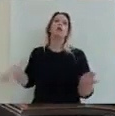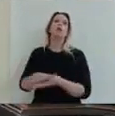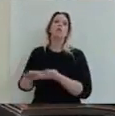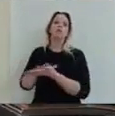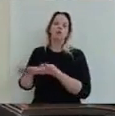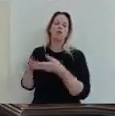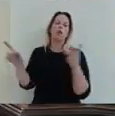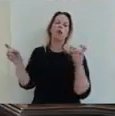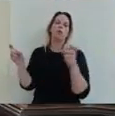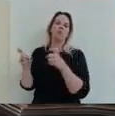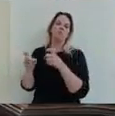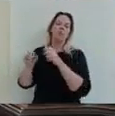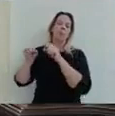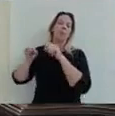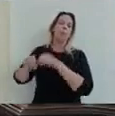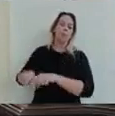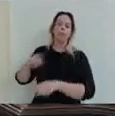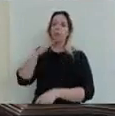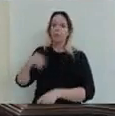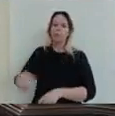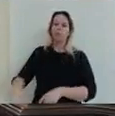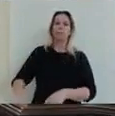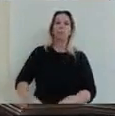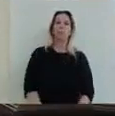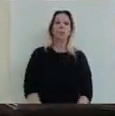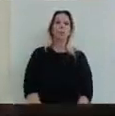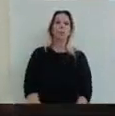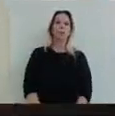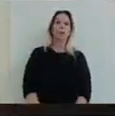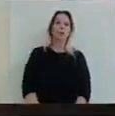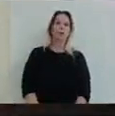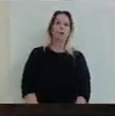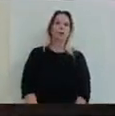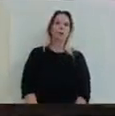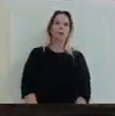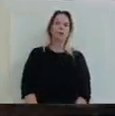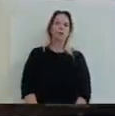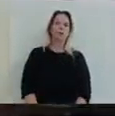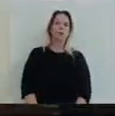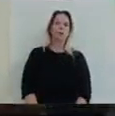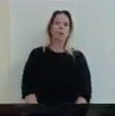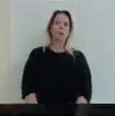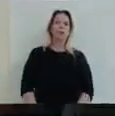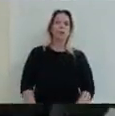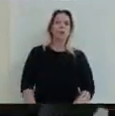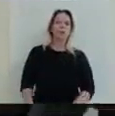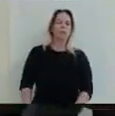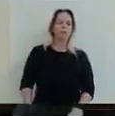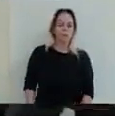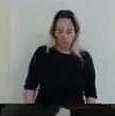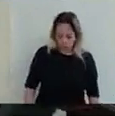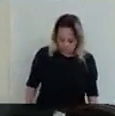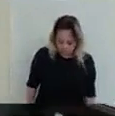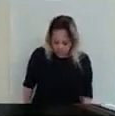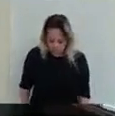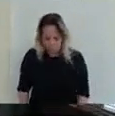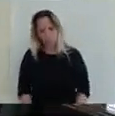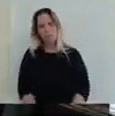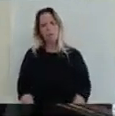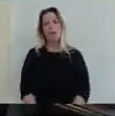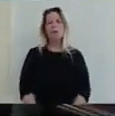allí. Concejal Figueredo. No, quería expresar lo mismo que la concejal Niño, que tengo